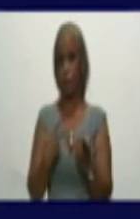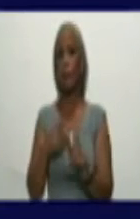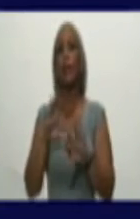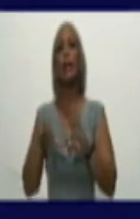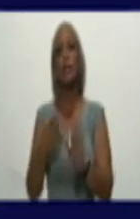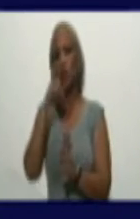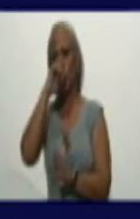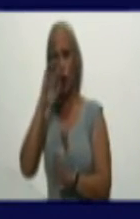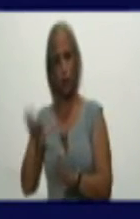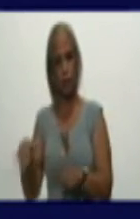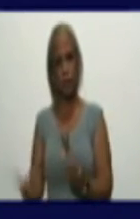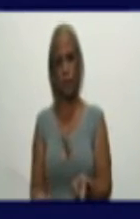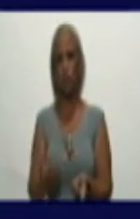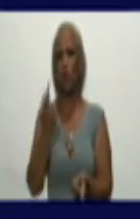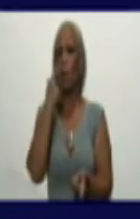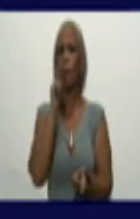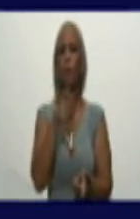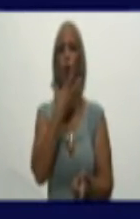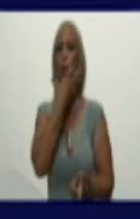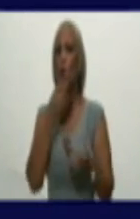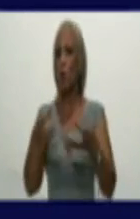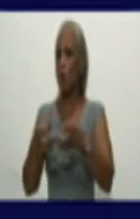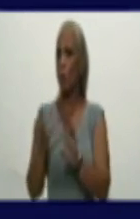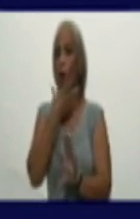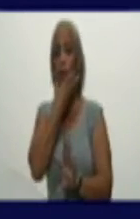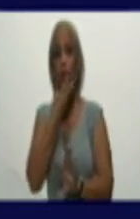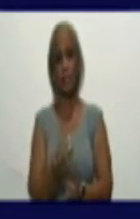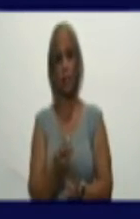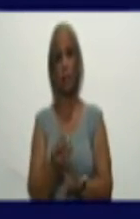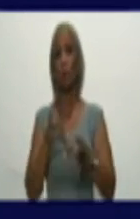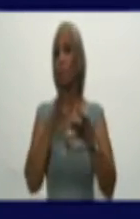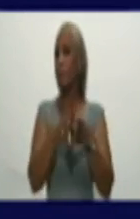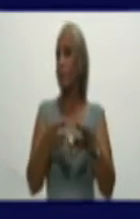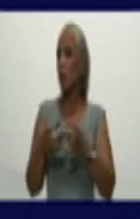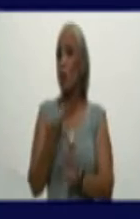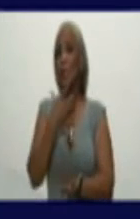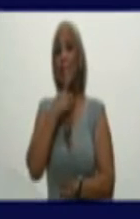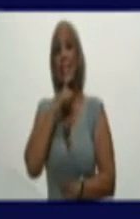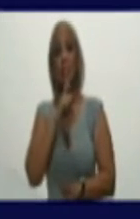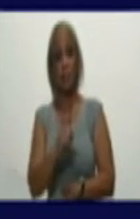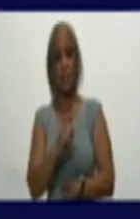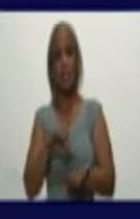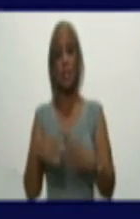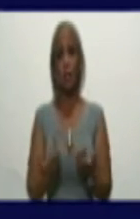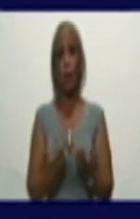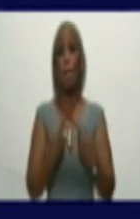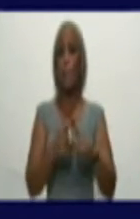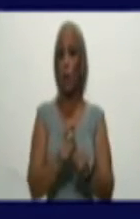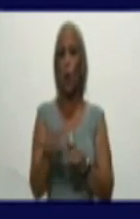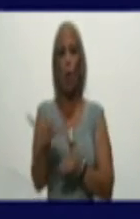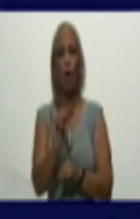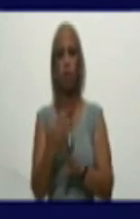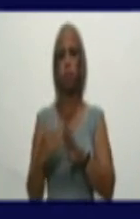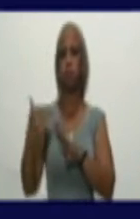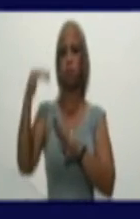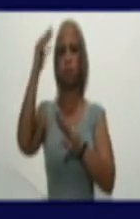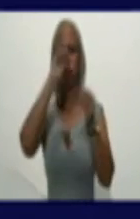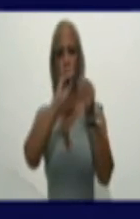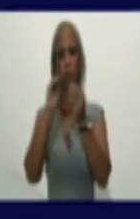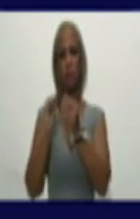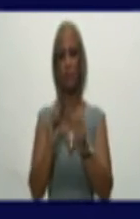que también hemos visto, los adolescentes, un grupo difícil, difícil, y un grupo que también ha ido en ascenso, también la labor